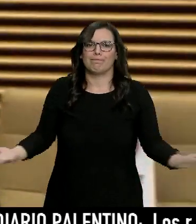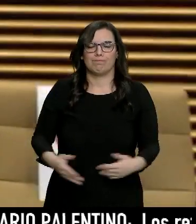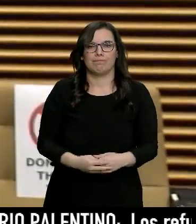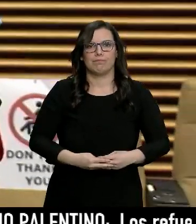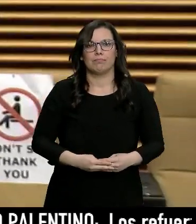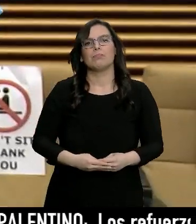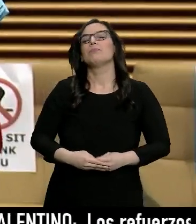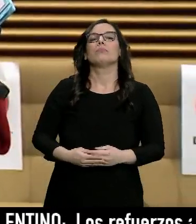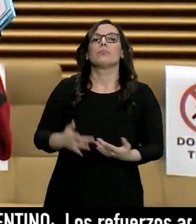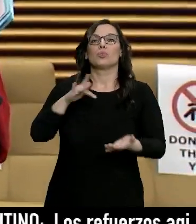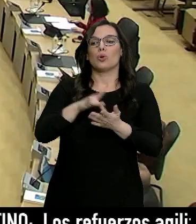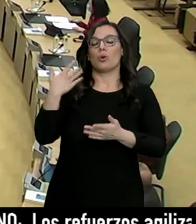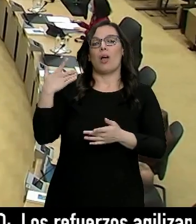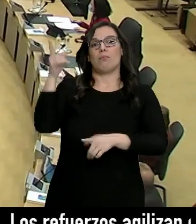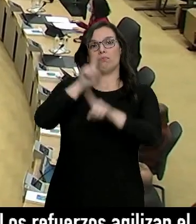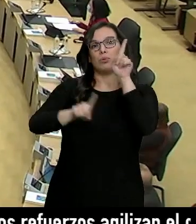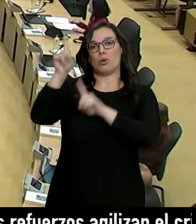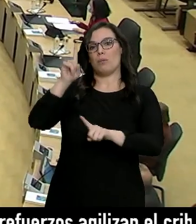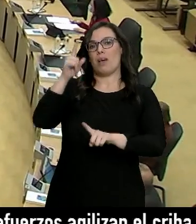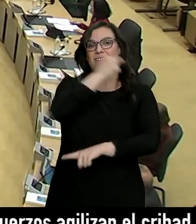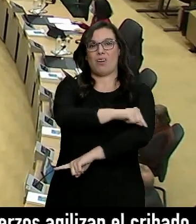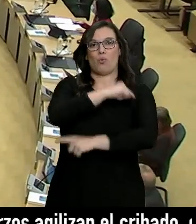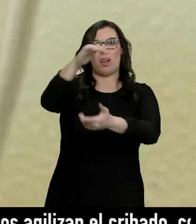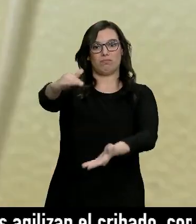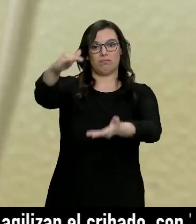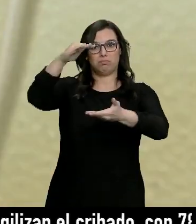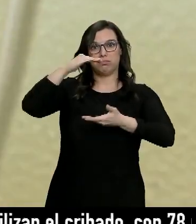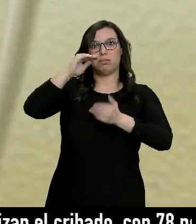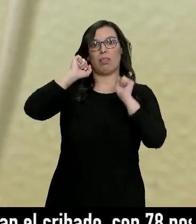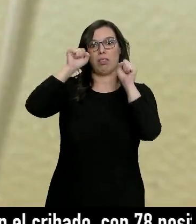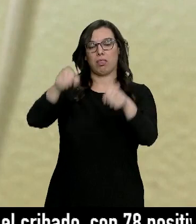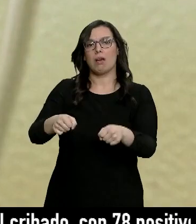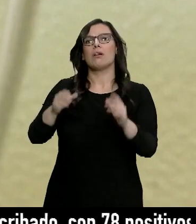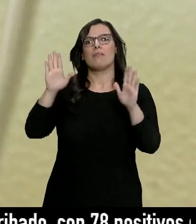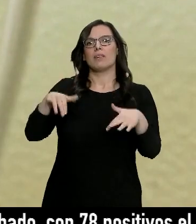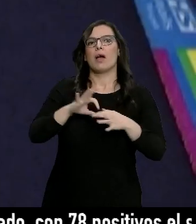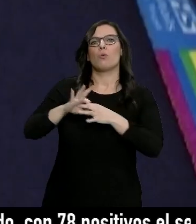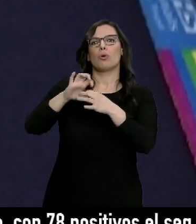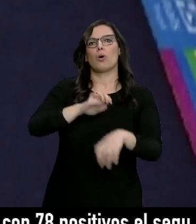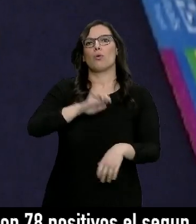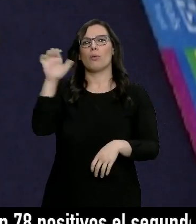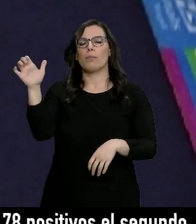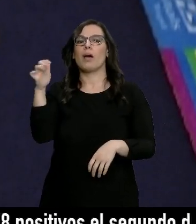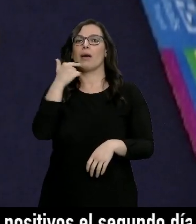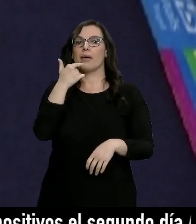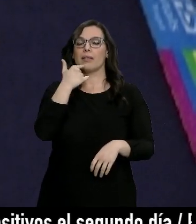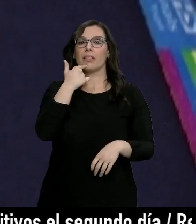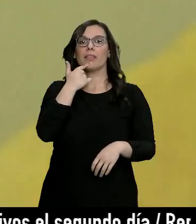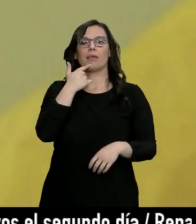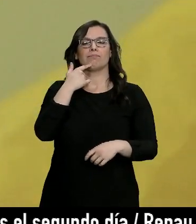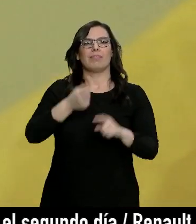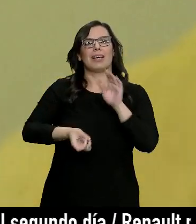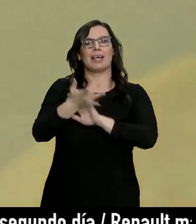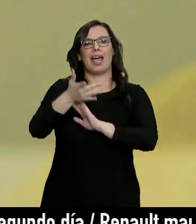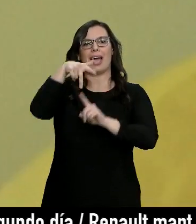Y tras los problemas con las entregas de las vacunas, la Comisión Europea crea un mecanismo para bloquear las exportaciones de las vacunas producidas en la